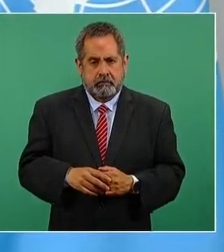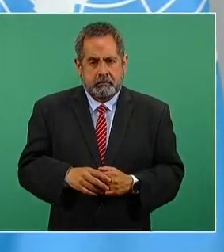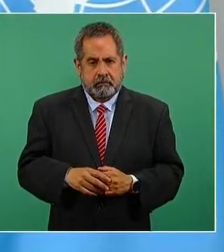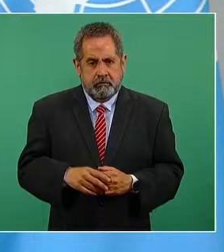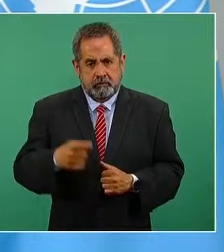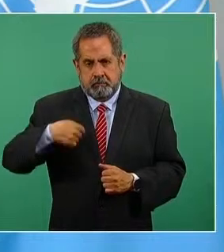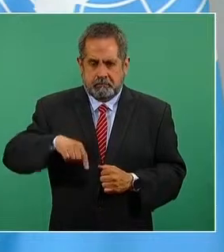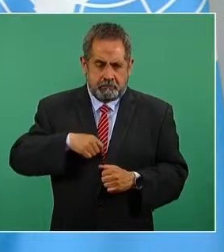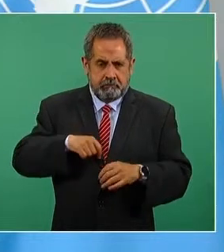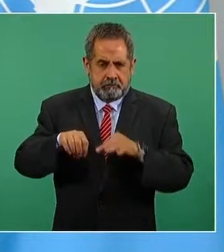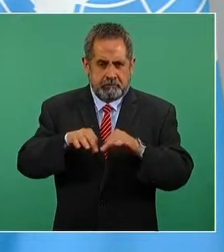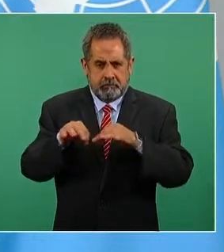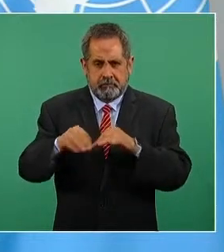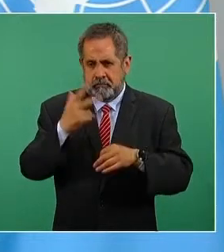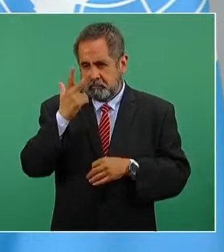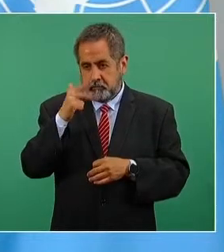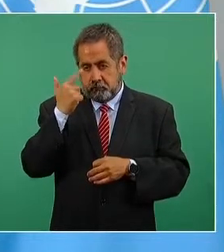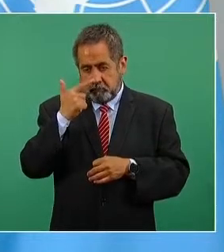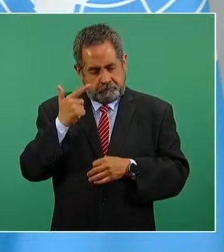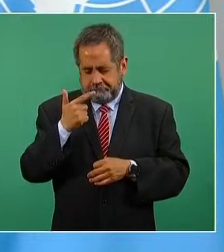no trabajar 8 horas,